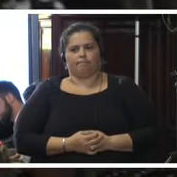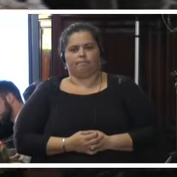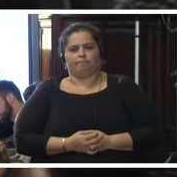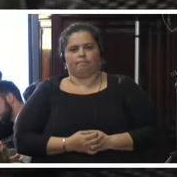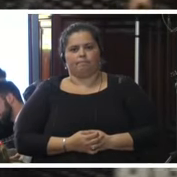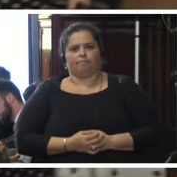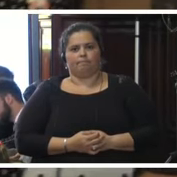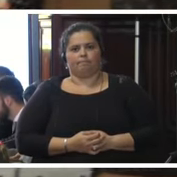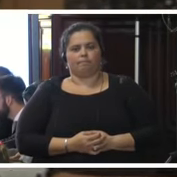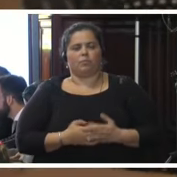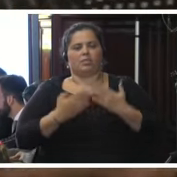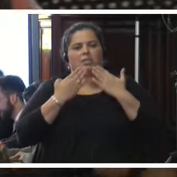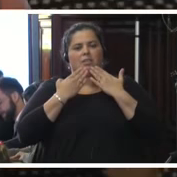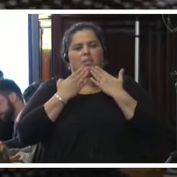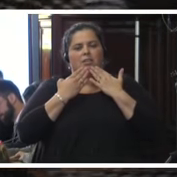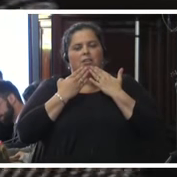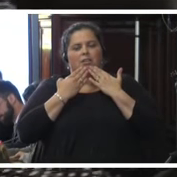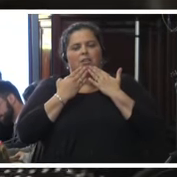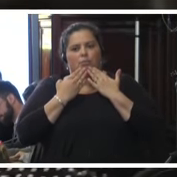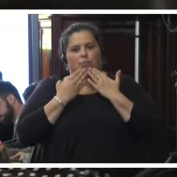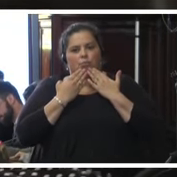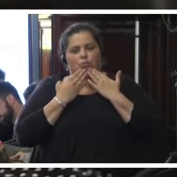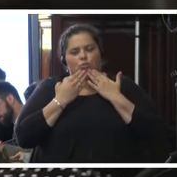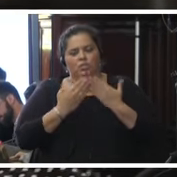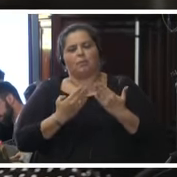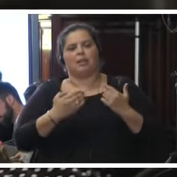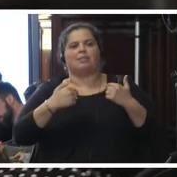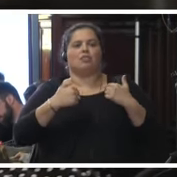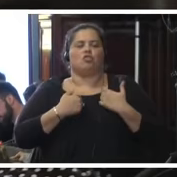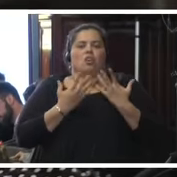Thank you very much. I just wanted to say that